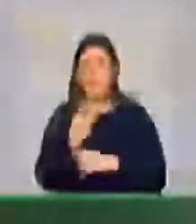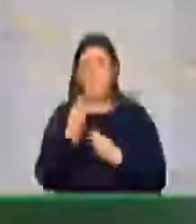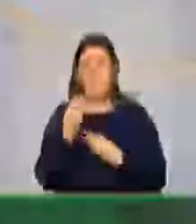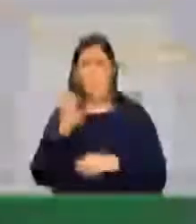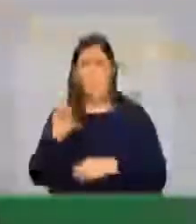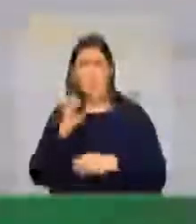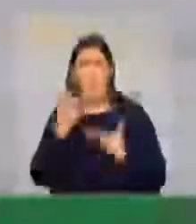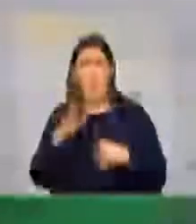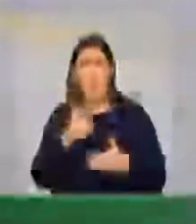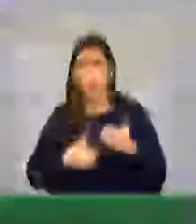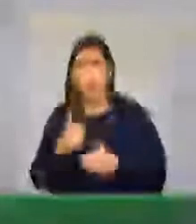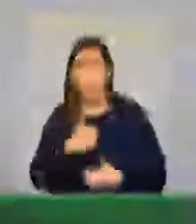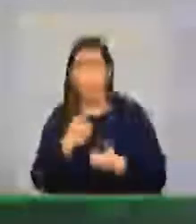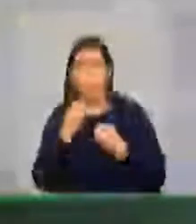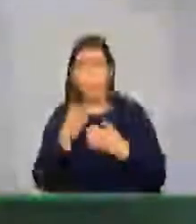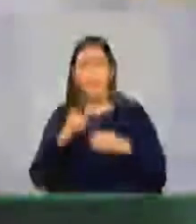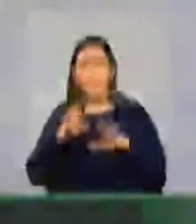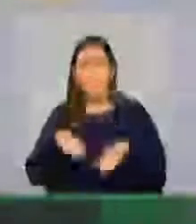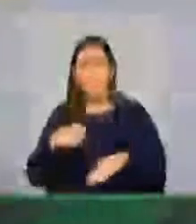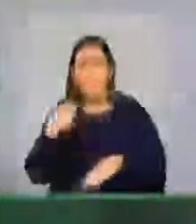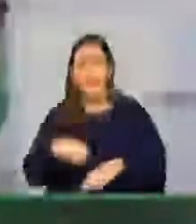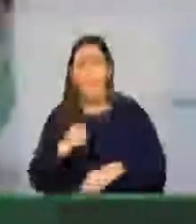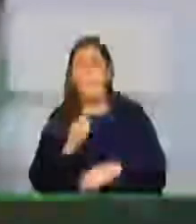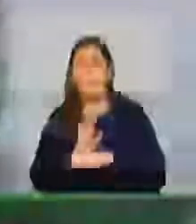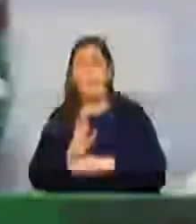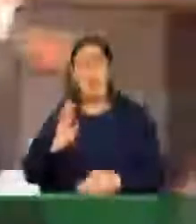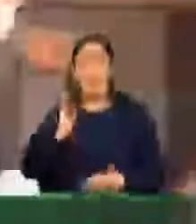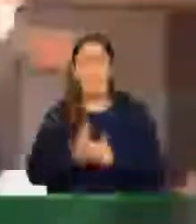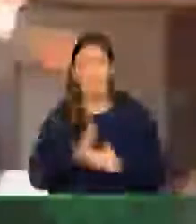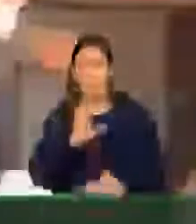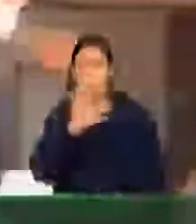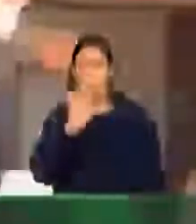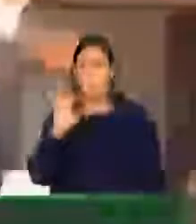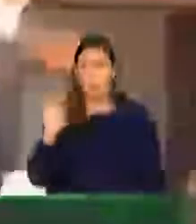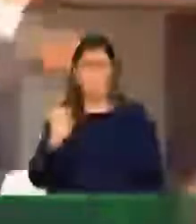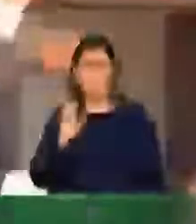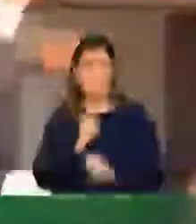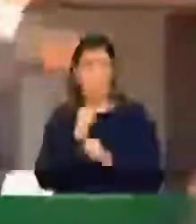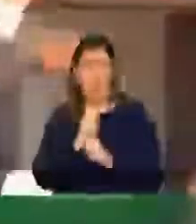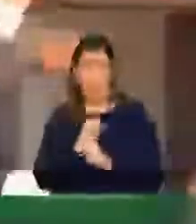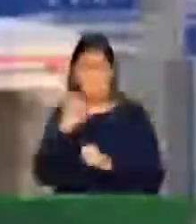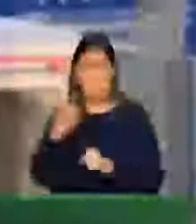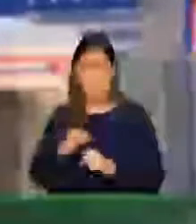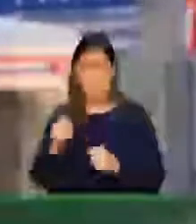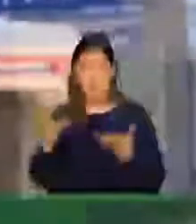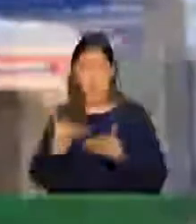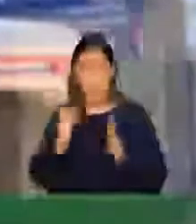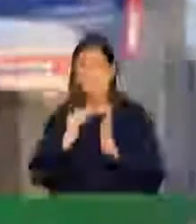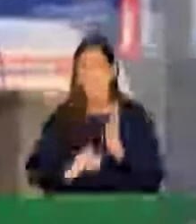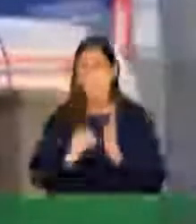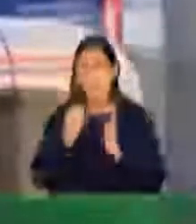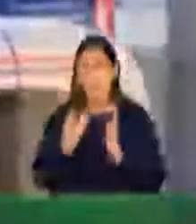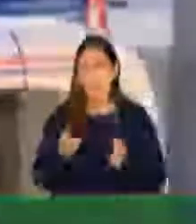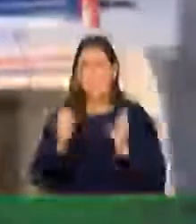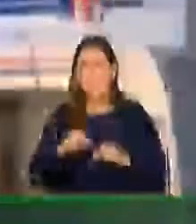empresas se niegan a rotar porque utilizan el seguro de paro como castigo. Eran 500 trabajadores en esa situación en marzo, pero ahora son menos porque algunos volvieron